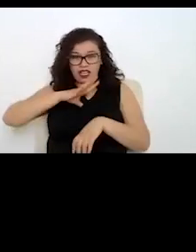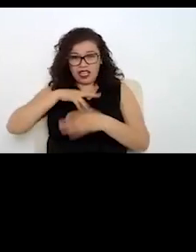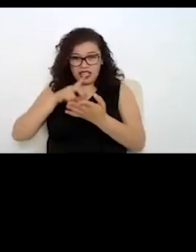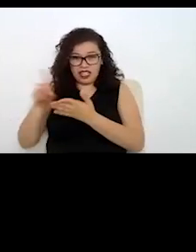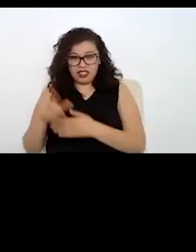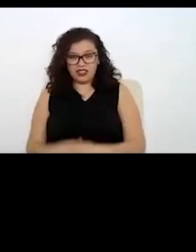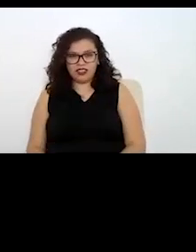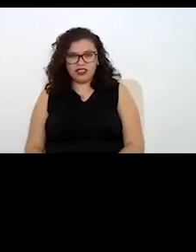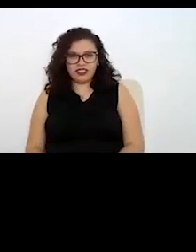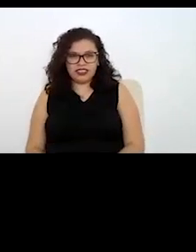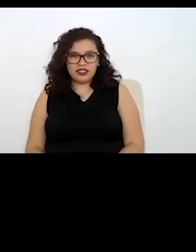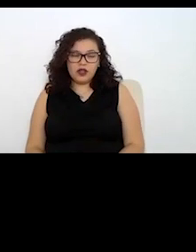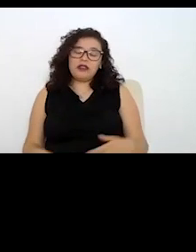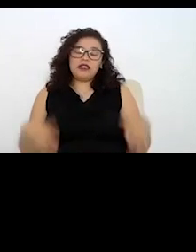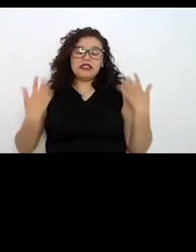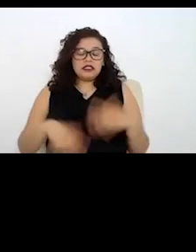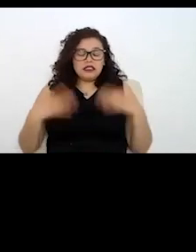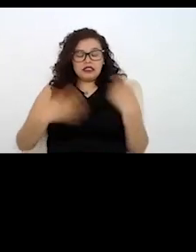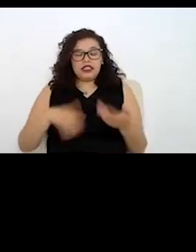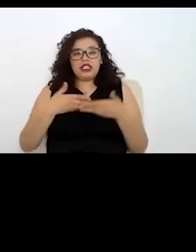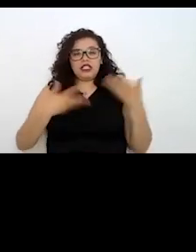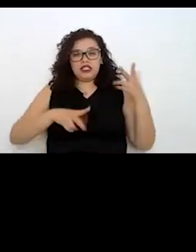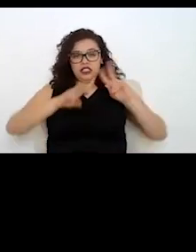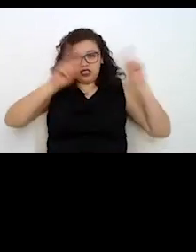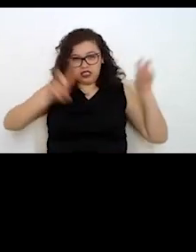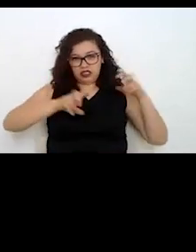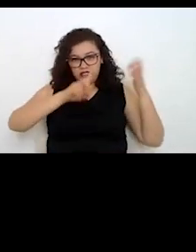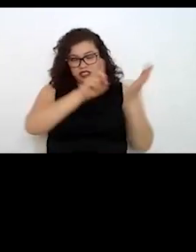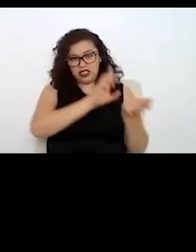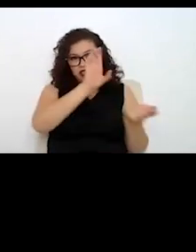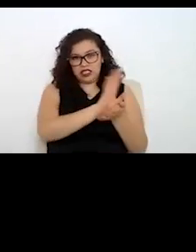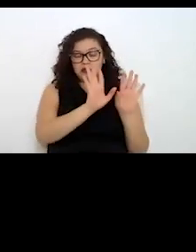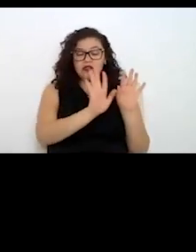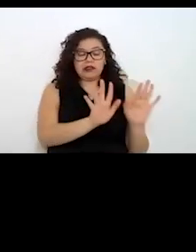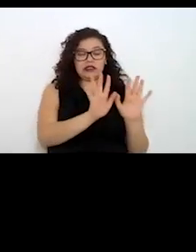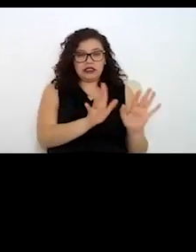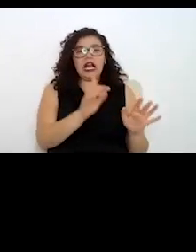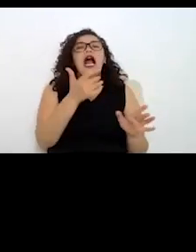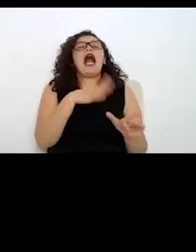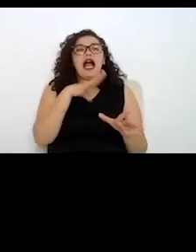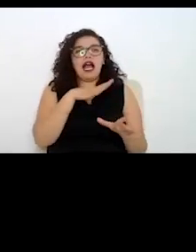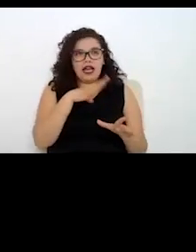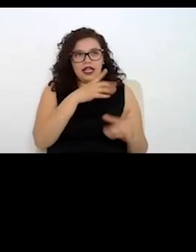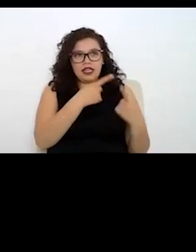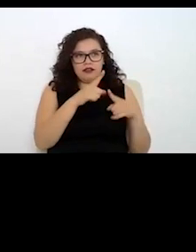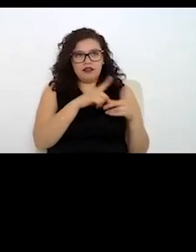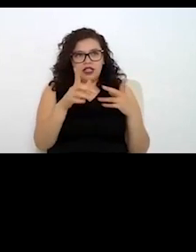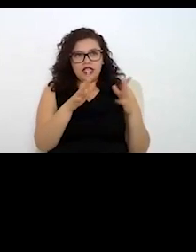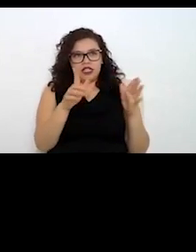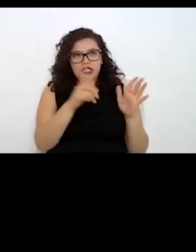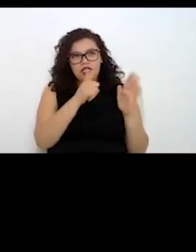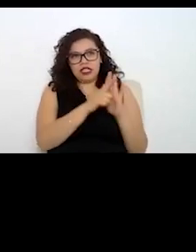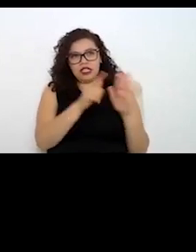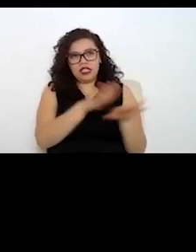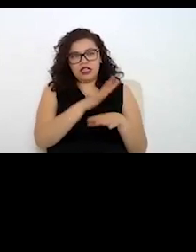De momento el tema de la discapacidad se encuentra un poco latente. Hay varias reformas que están siendo